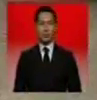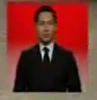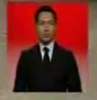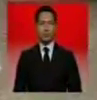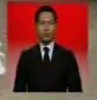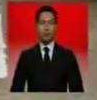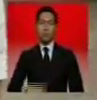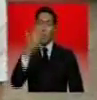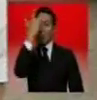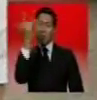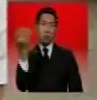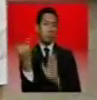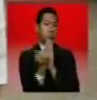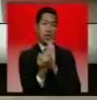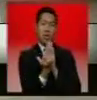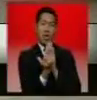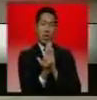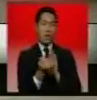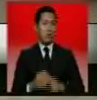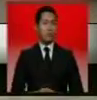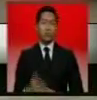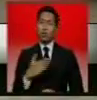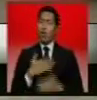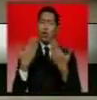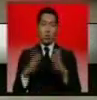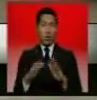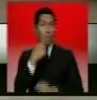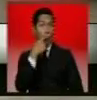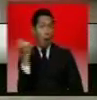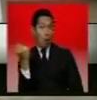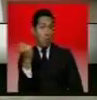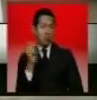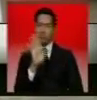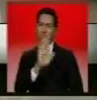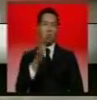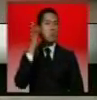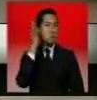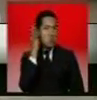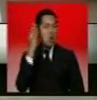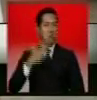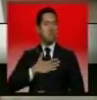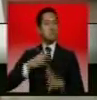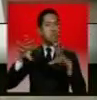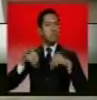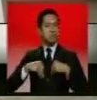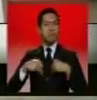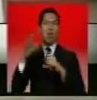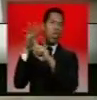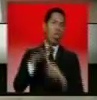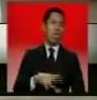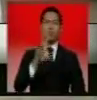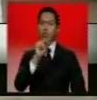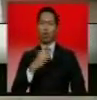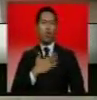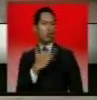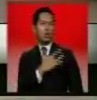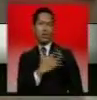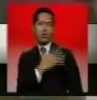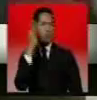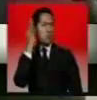Porque es algo que me identifica. Ya no voy a ser más discriminada, voy a poder ir a lugares públicos y me voy a sentir lo que soy, en